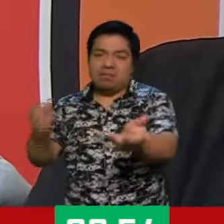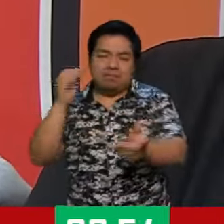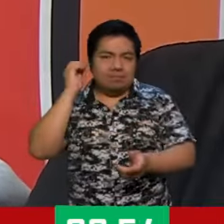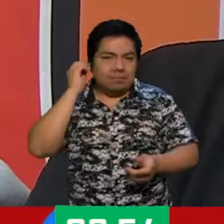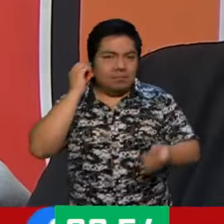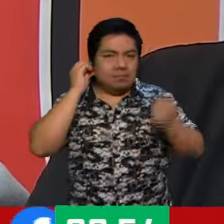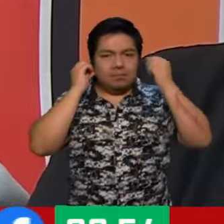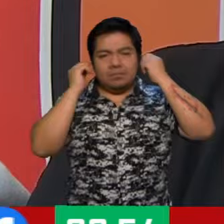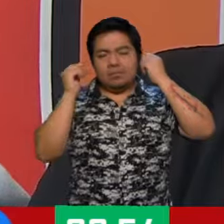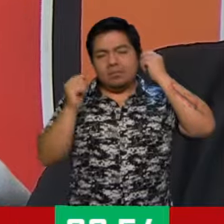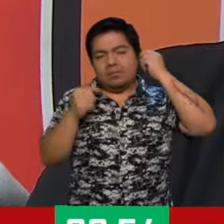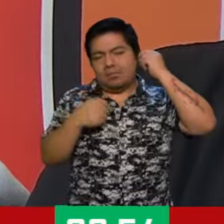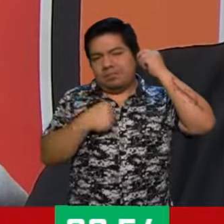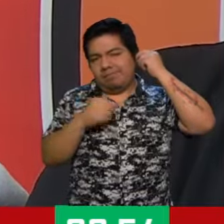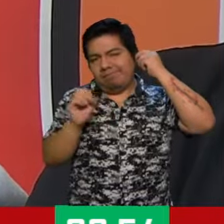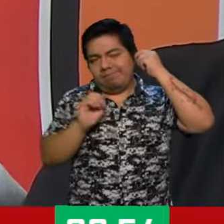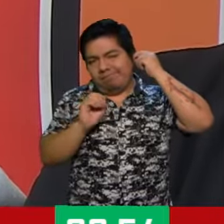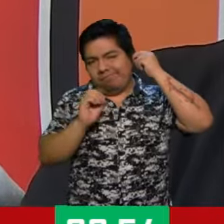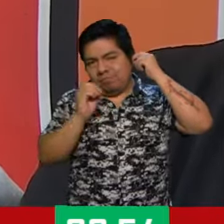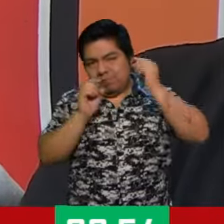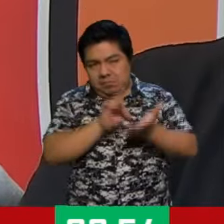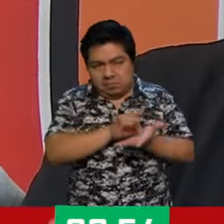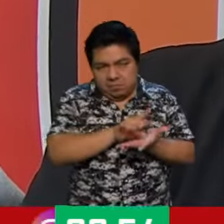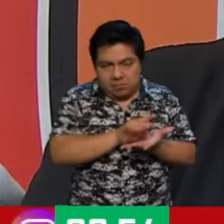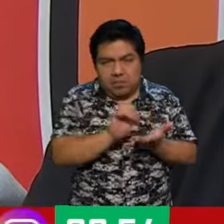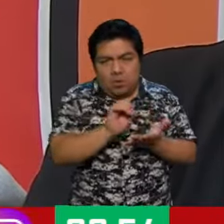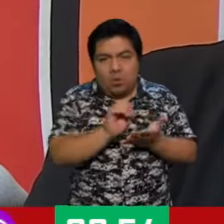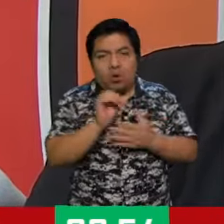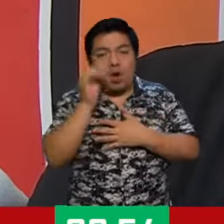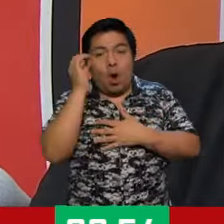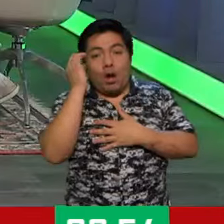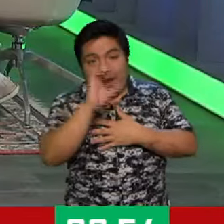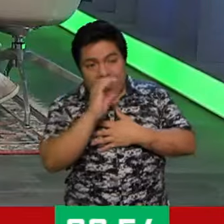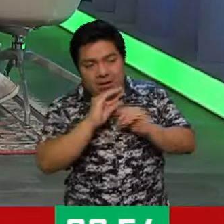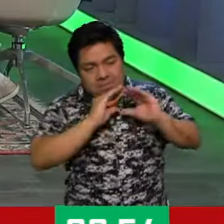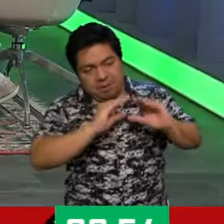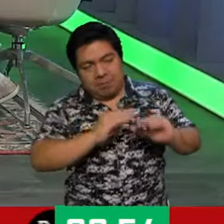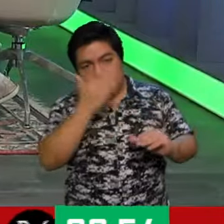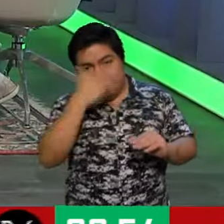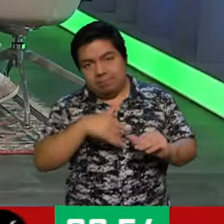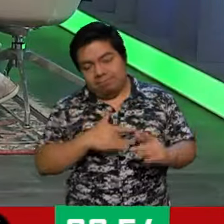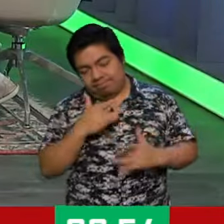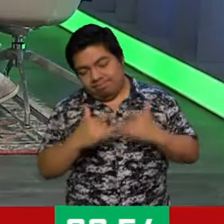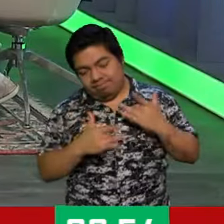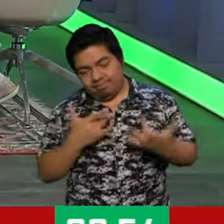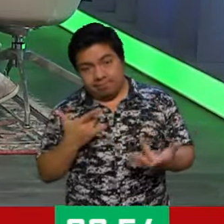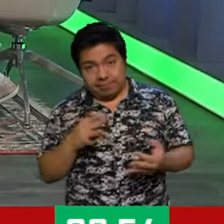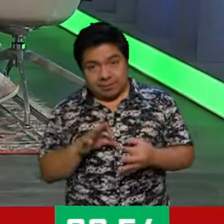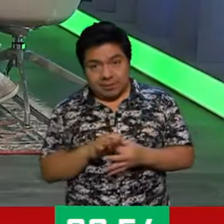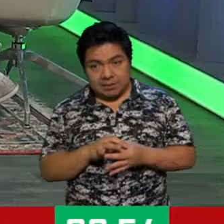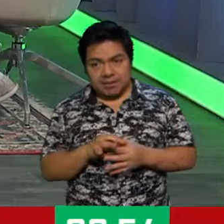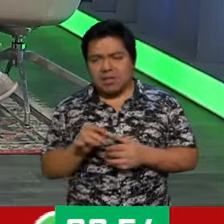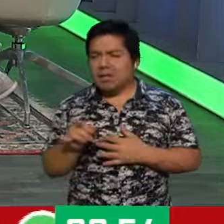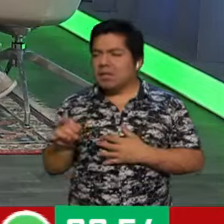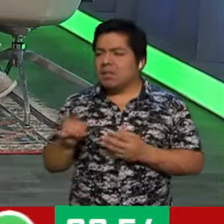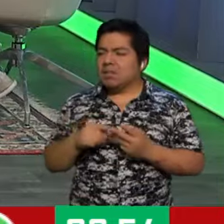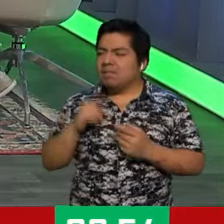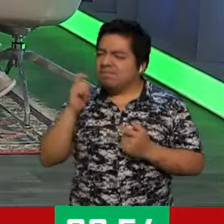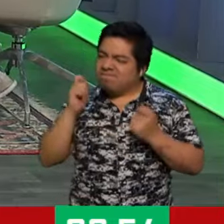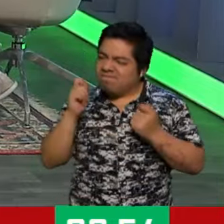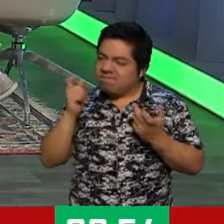física. A mí no se me hace ni que los corran, que les den un buen curso, claro. Sensibilización. Usted, a ver, ¿por qué puso esa